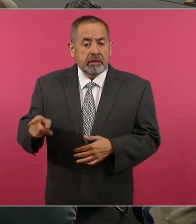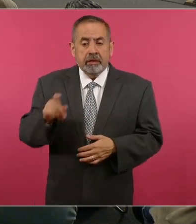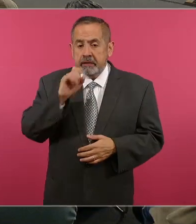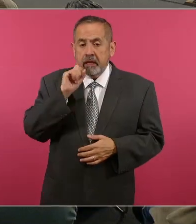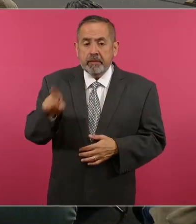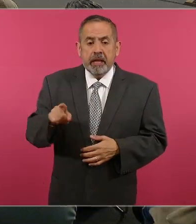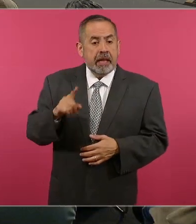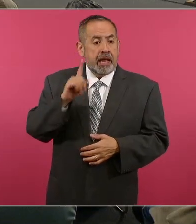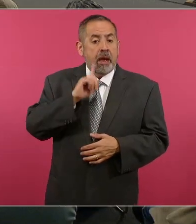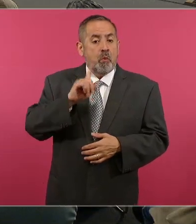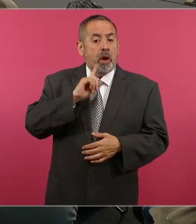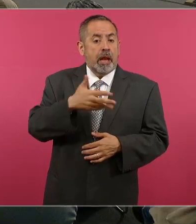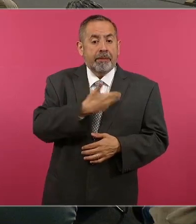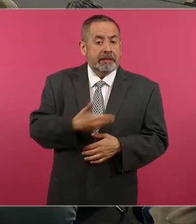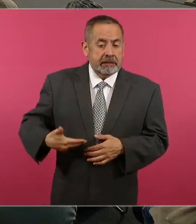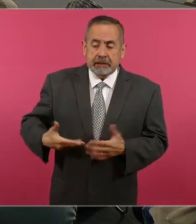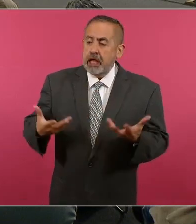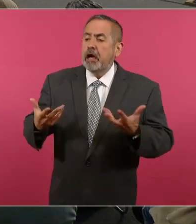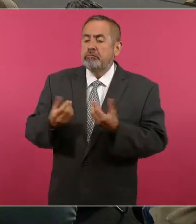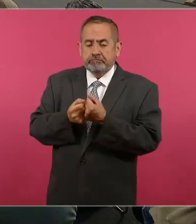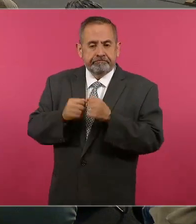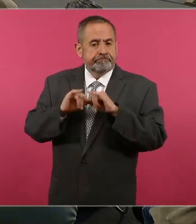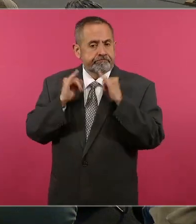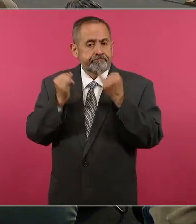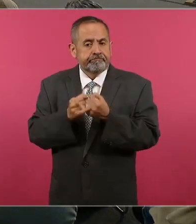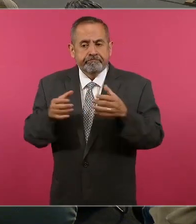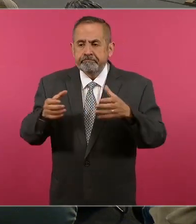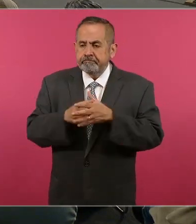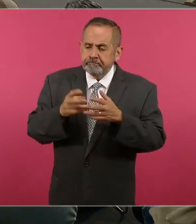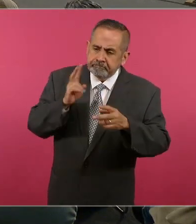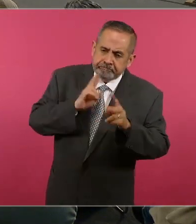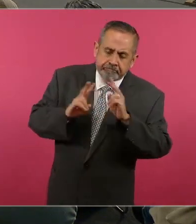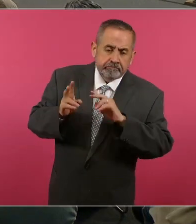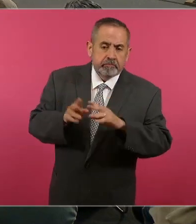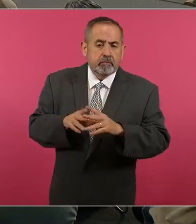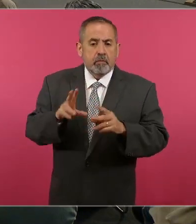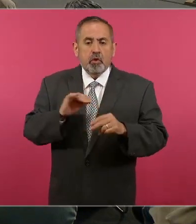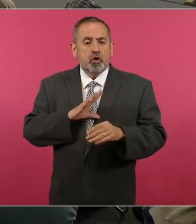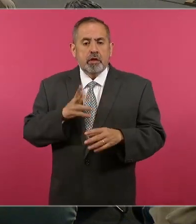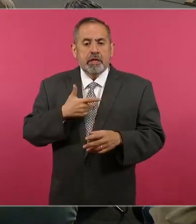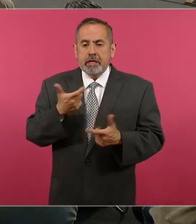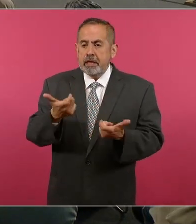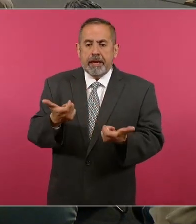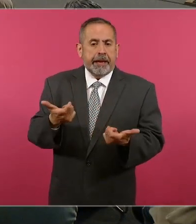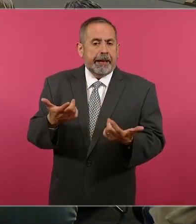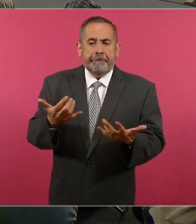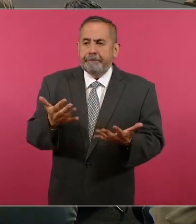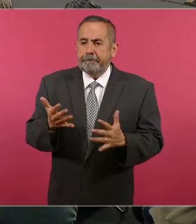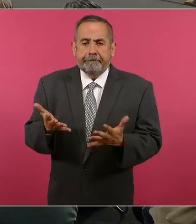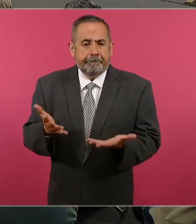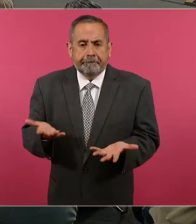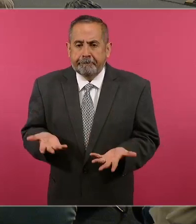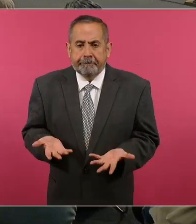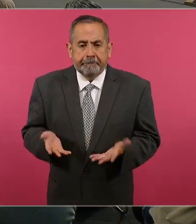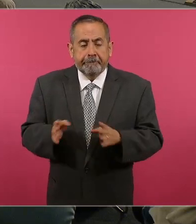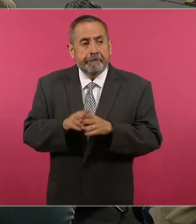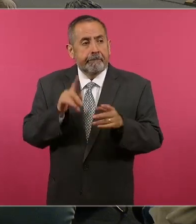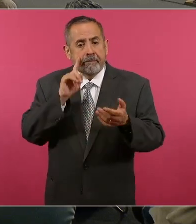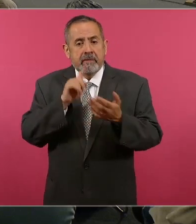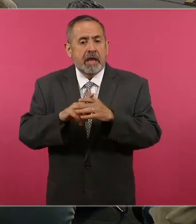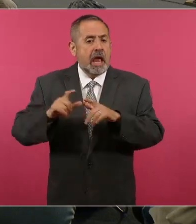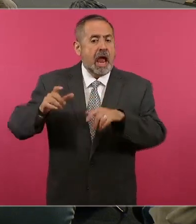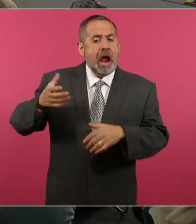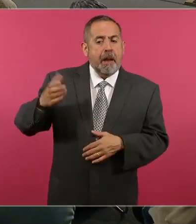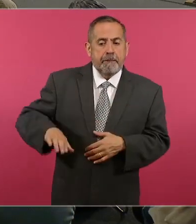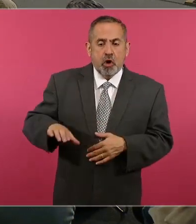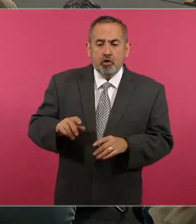los recibió, hicieron una cosa, un evento de voz, pero no tienen cómo. Apenas los mismos campeones le llevaron unas